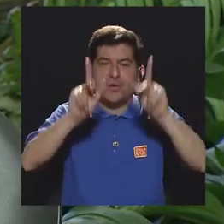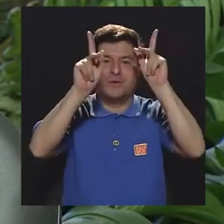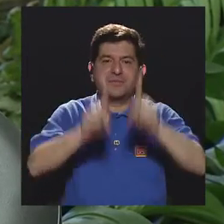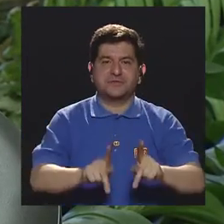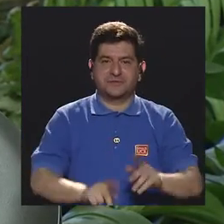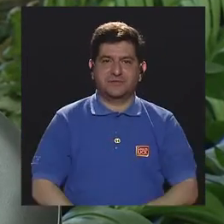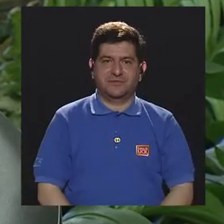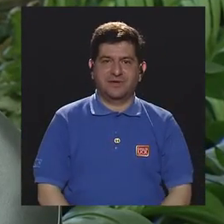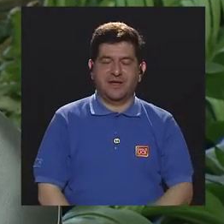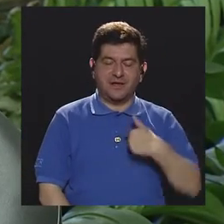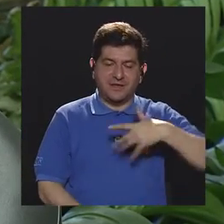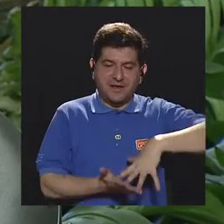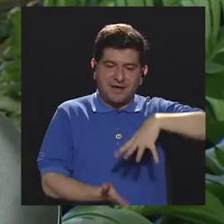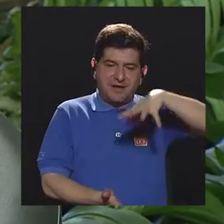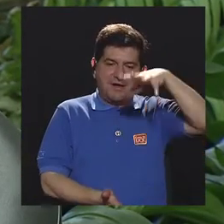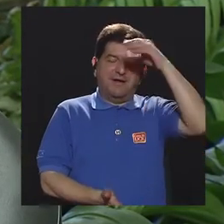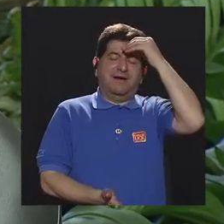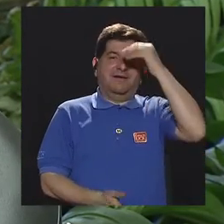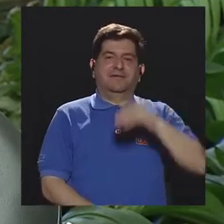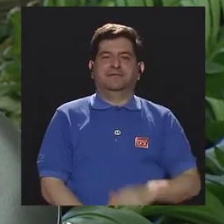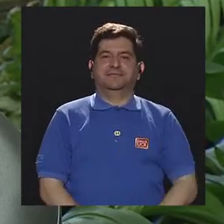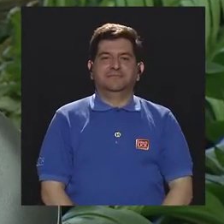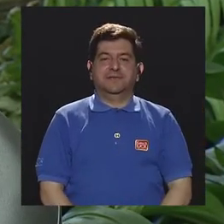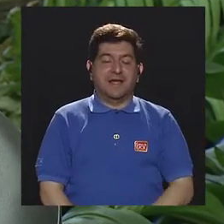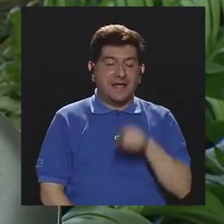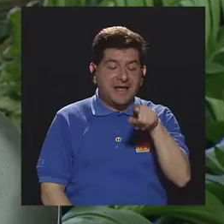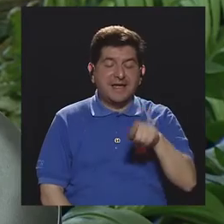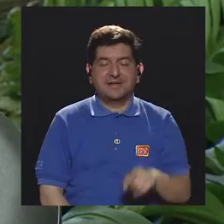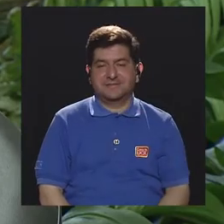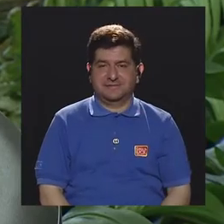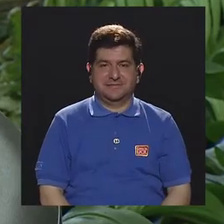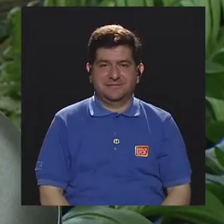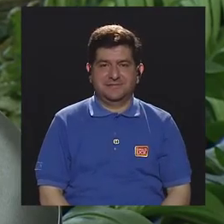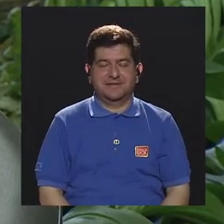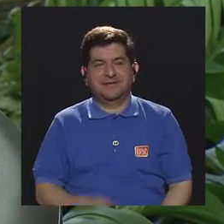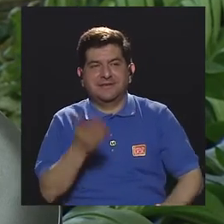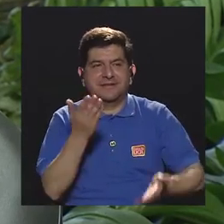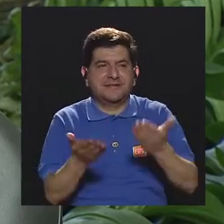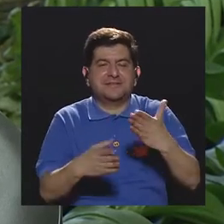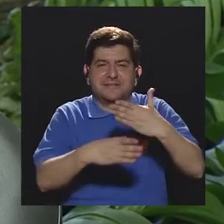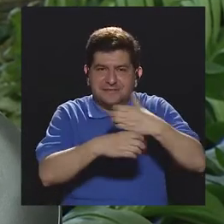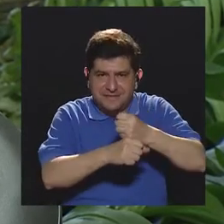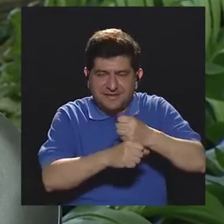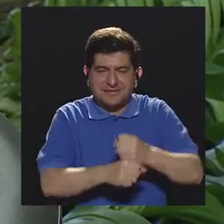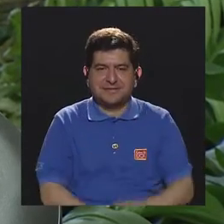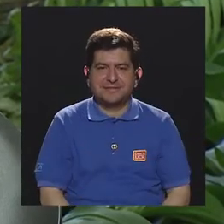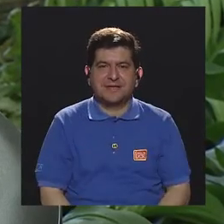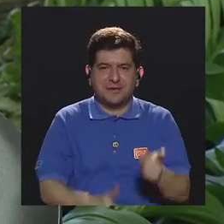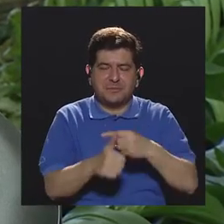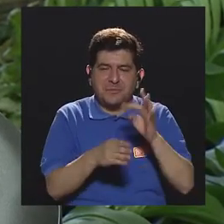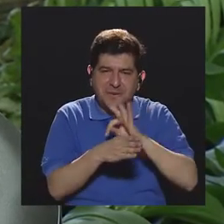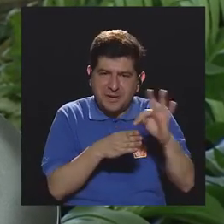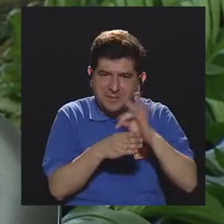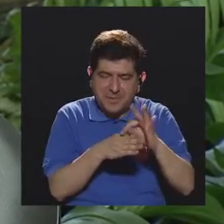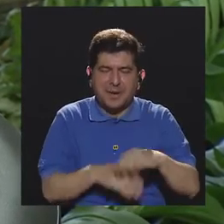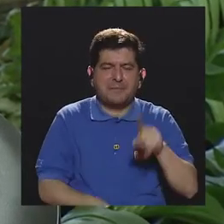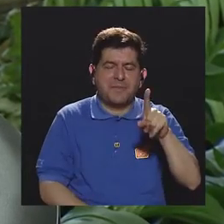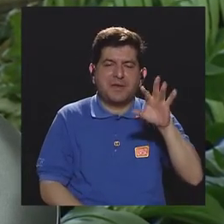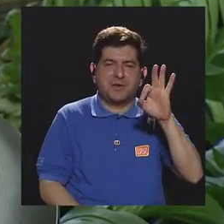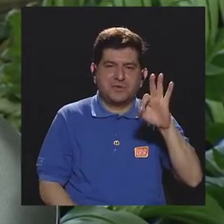vos. Yo estoy aprendiendo. Es más, esa fue lo que se hizo para que se diera el primer tratamiento